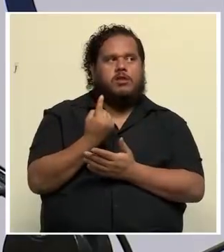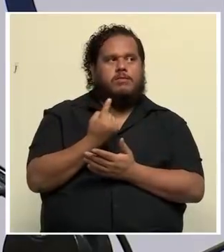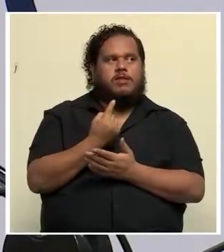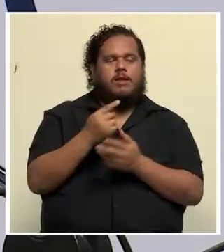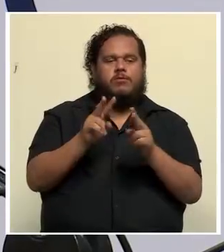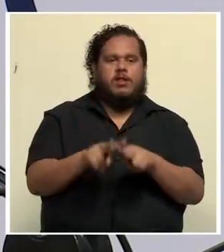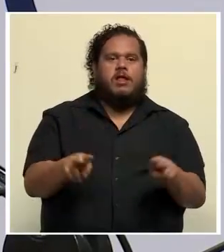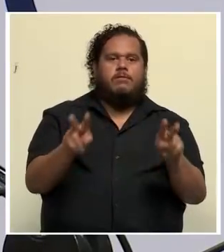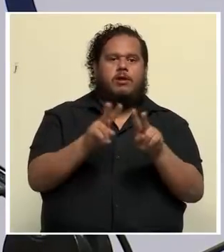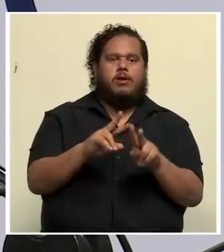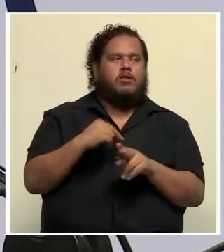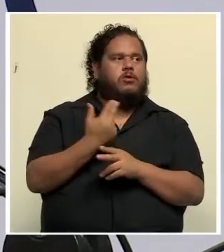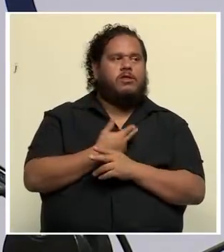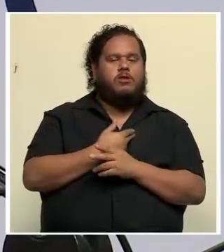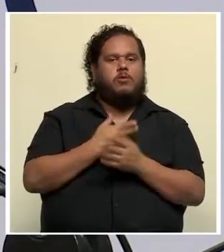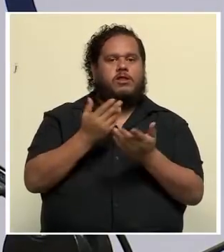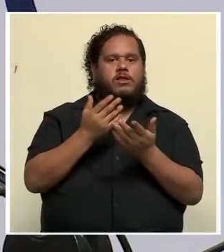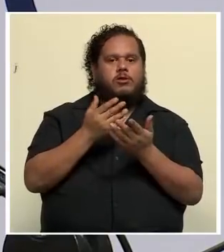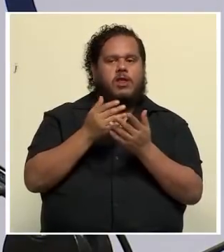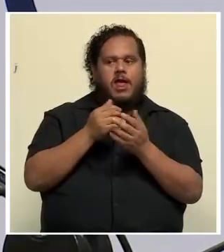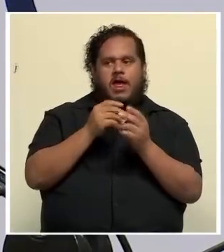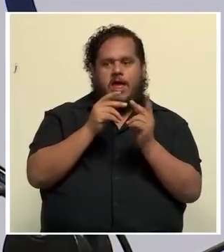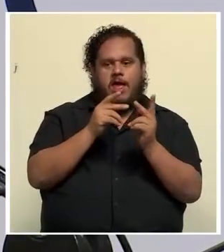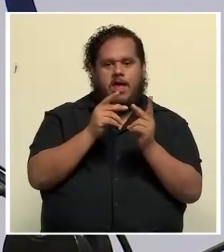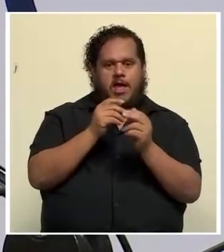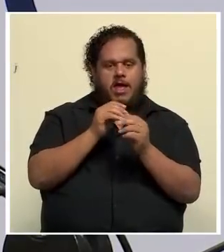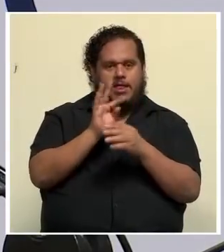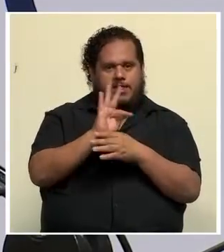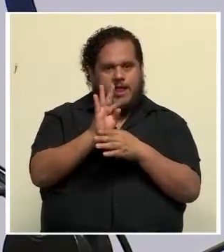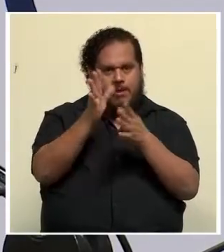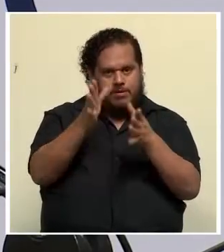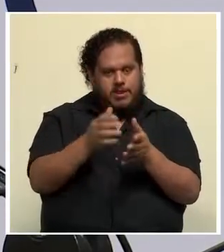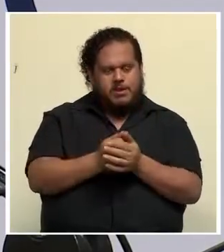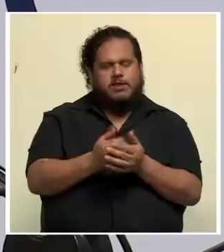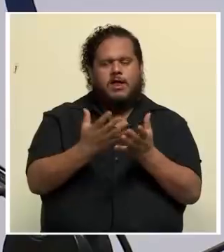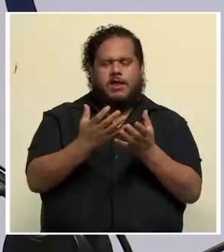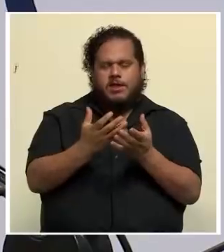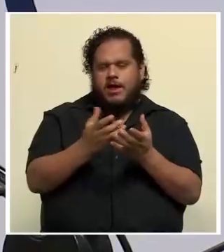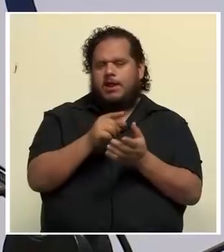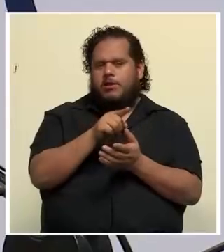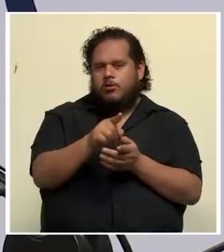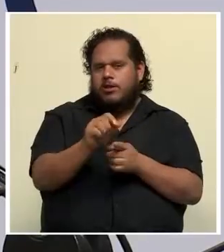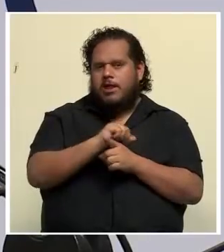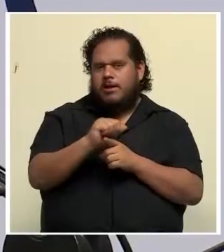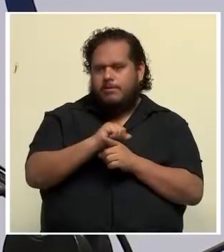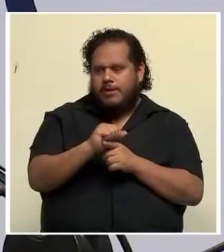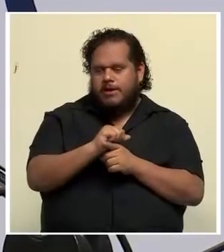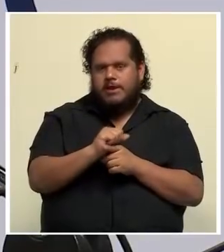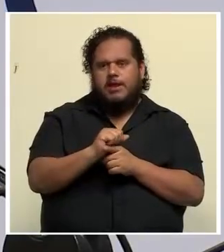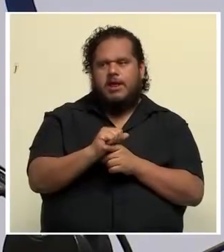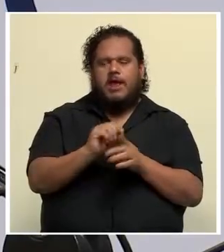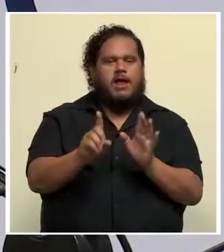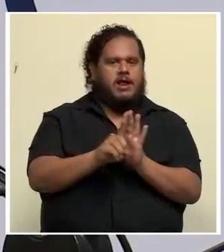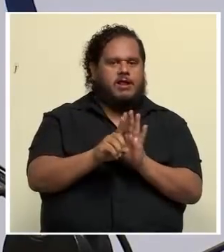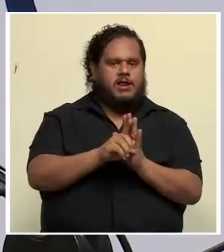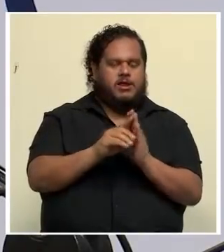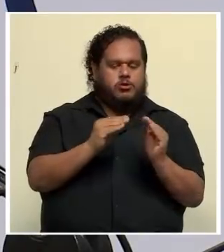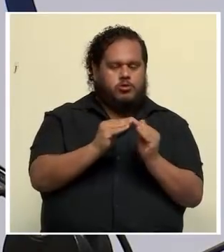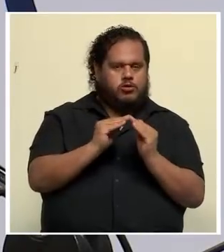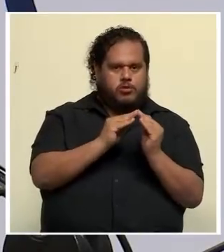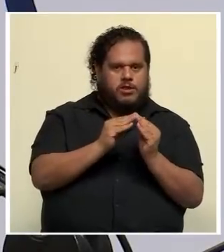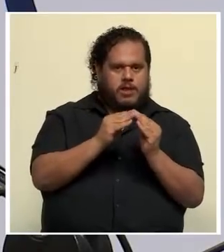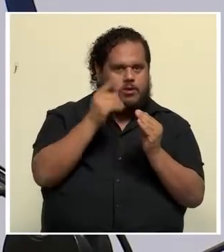en la valoración de nuestra audiencia, pretende ejercitar el derecho ciudadano a